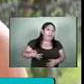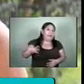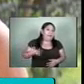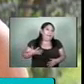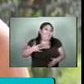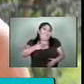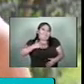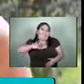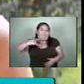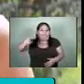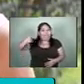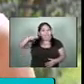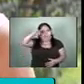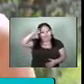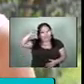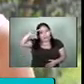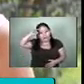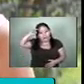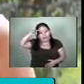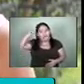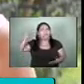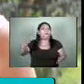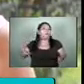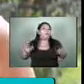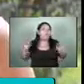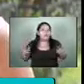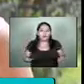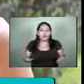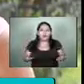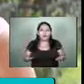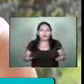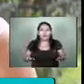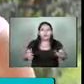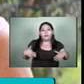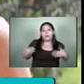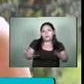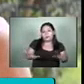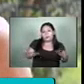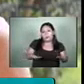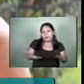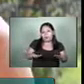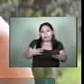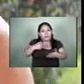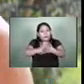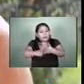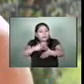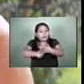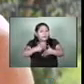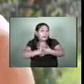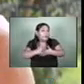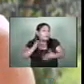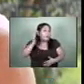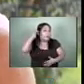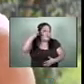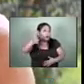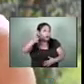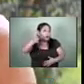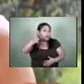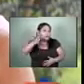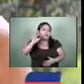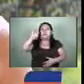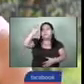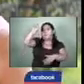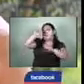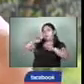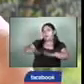obliga a uno, ¿verdad? En ver de qué manera puede salir adelante y pues gracias